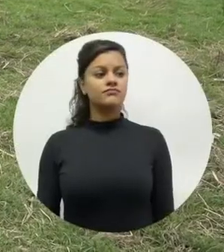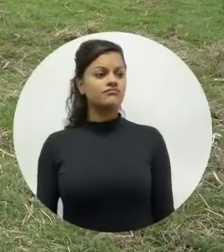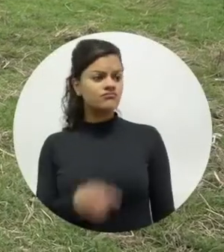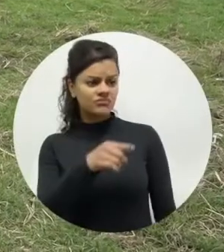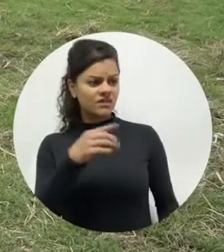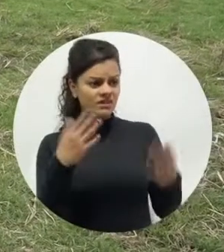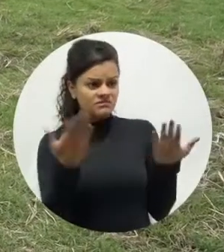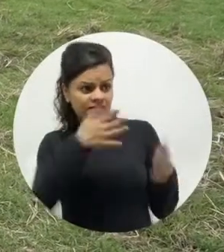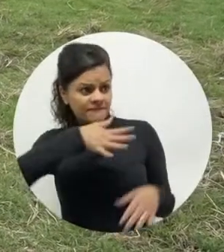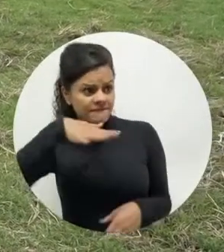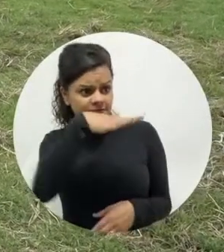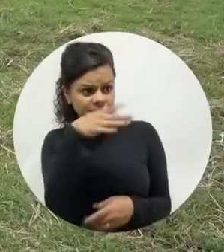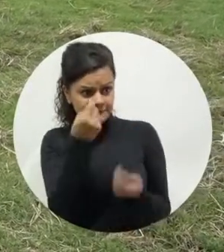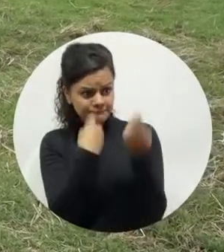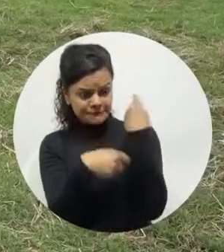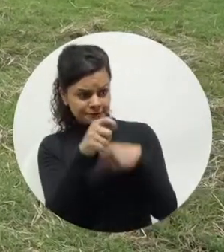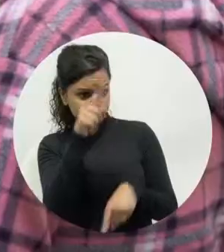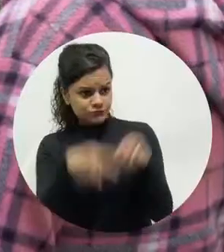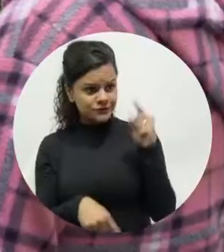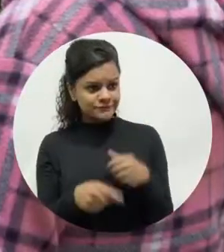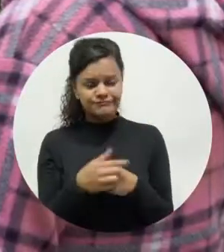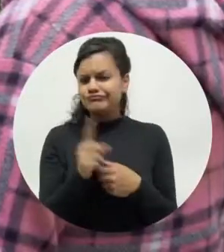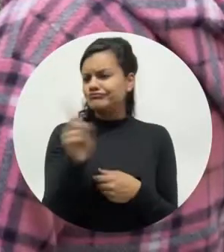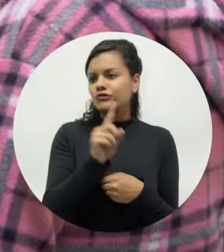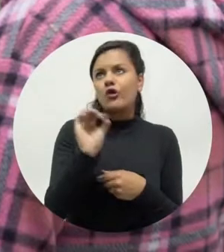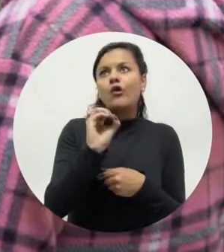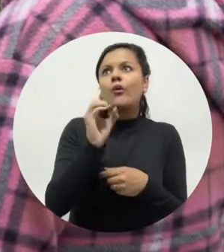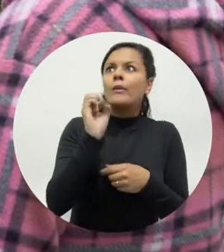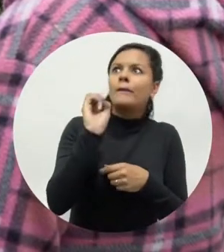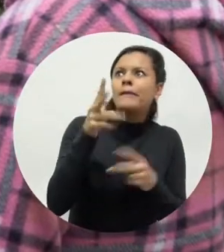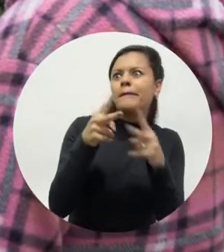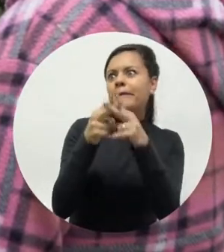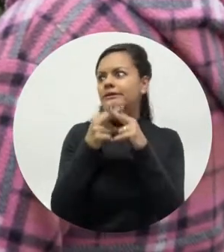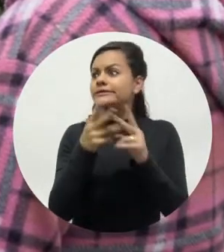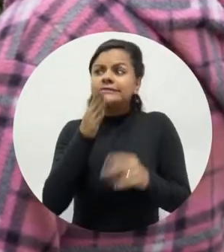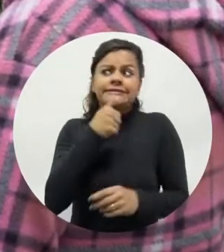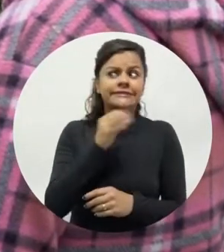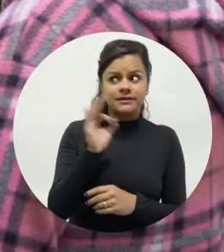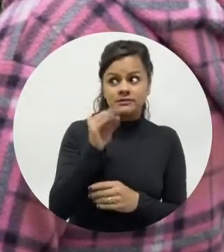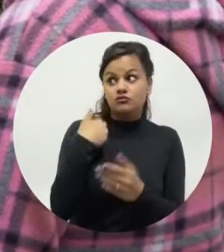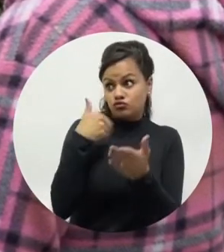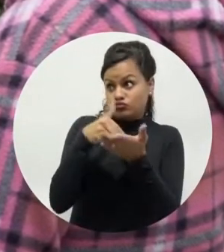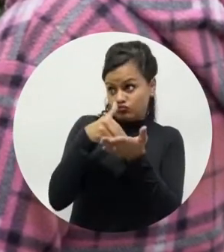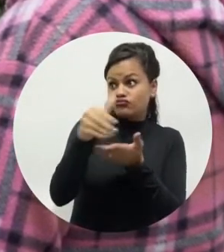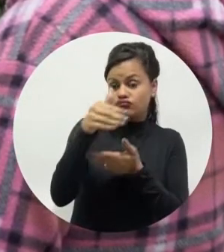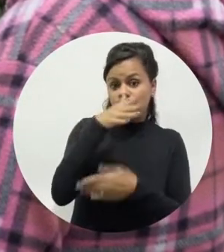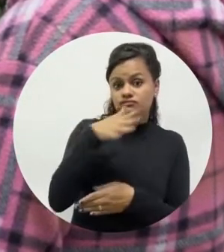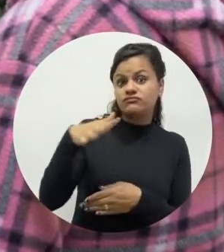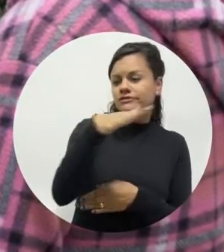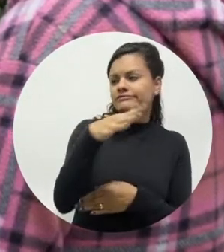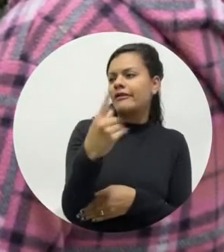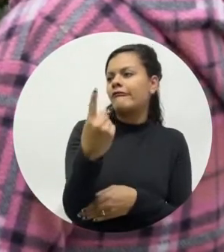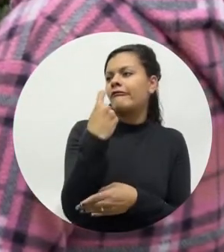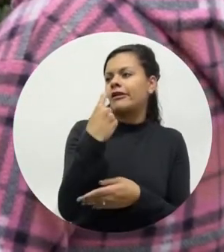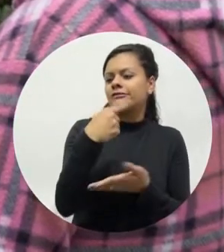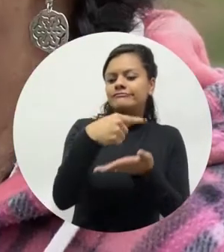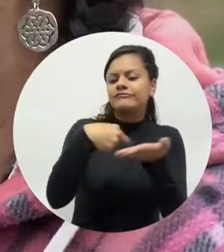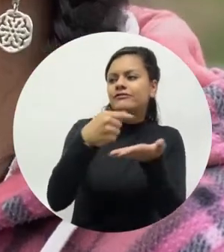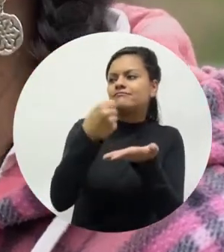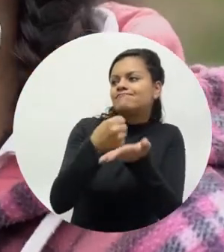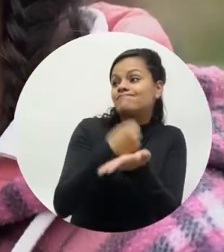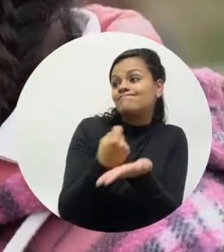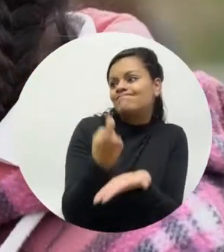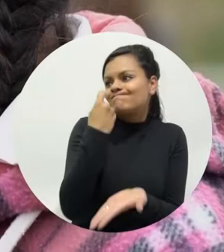y entonces no puede vender la finca señora rubiela hipotecarla ni nada esta finca yo la compré pero no la registre